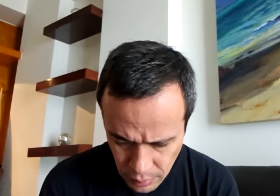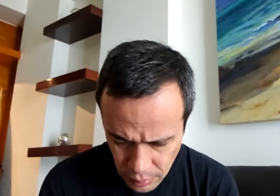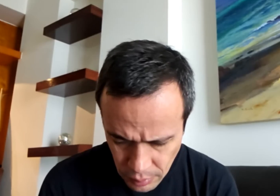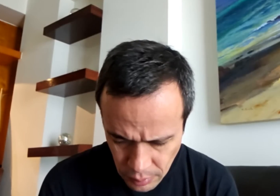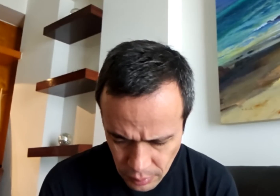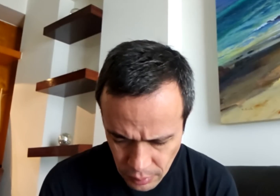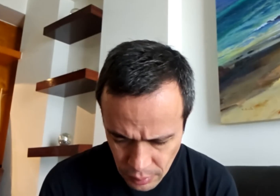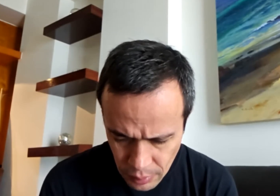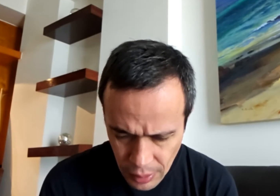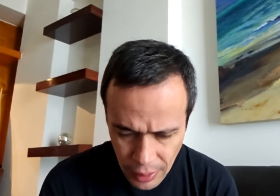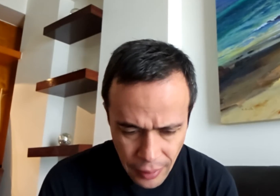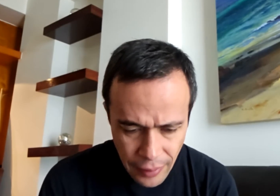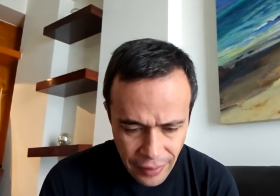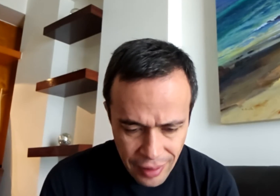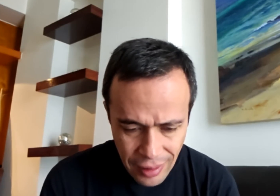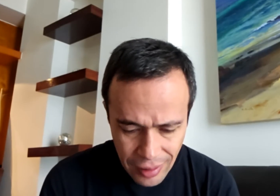Obrador.